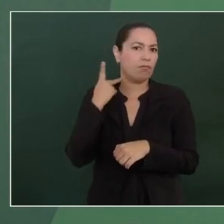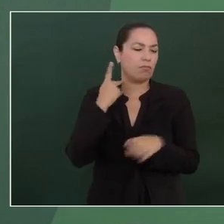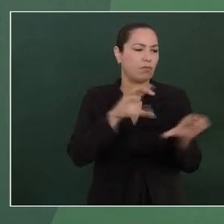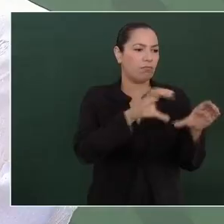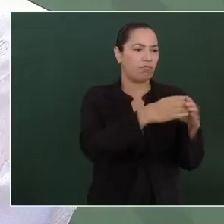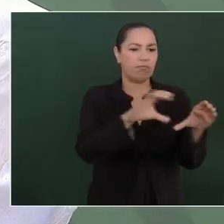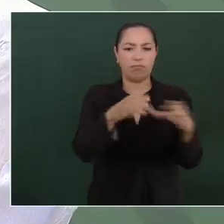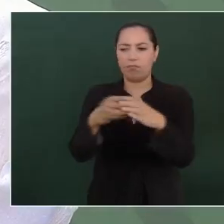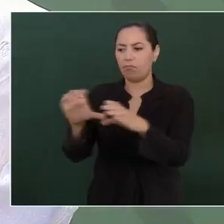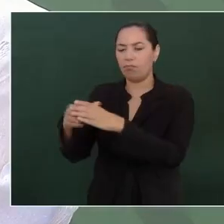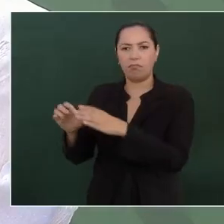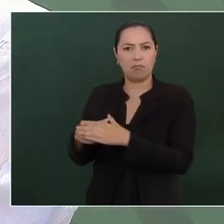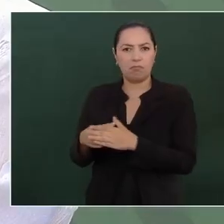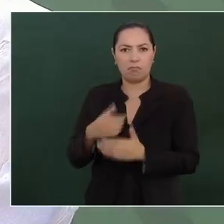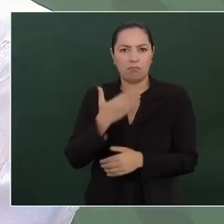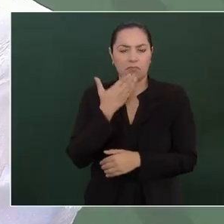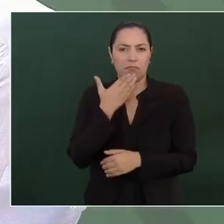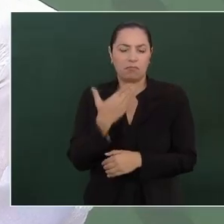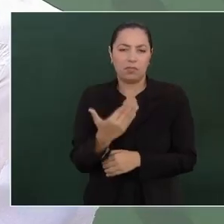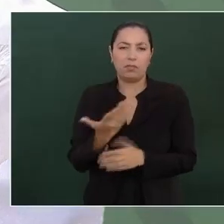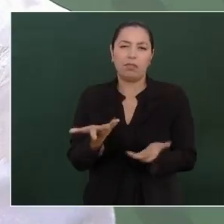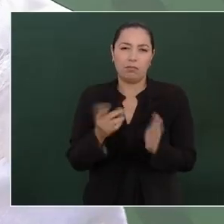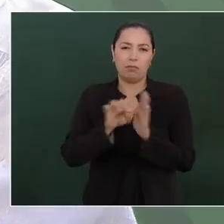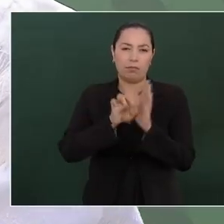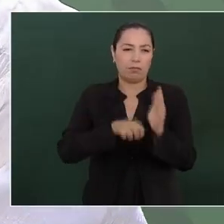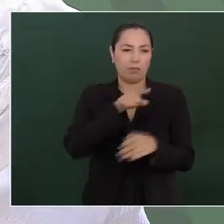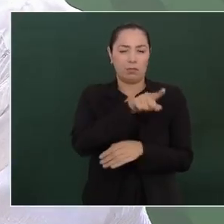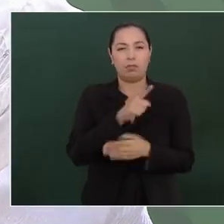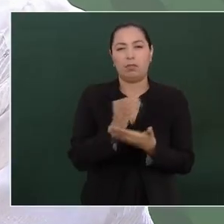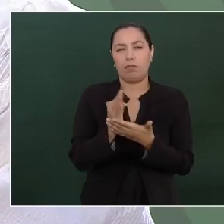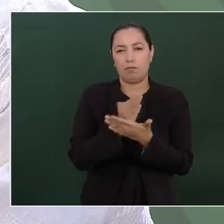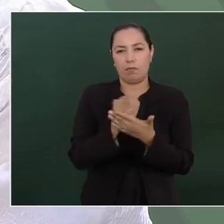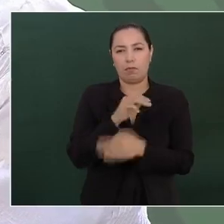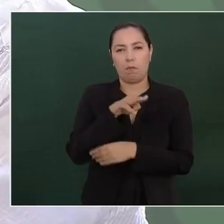en lo que tiene que ver con Morena,